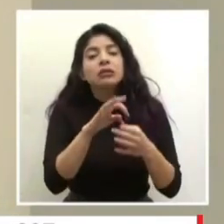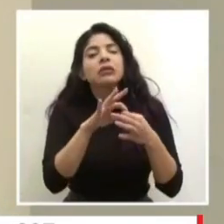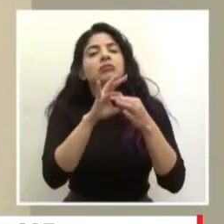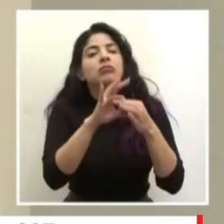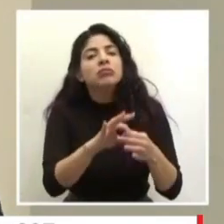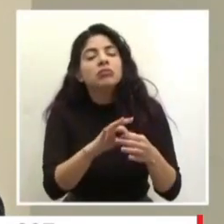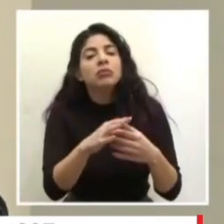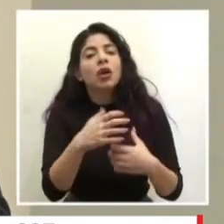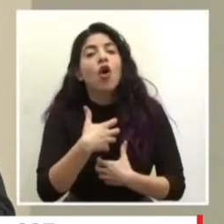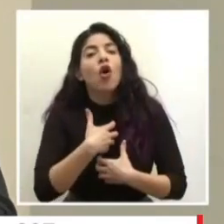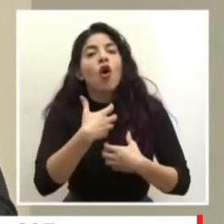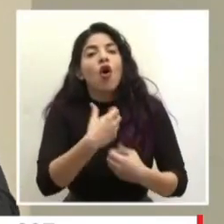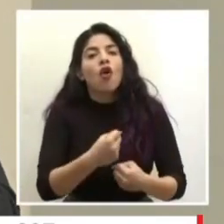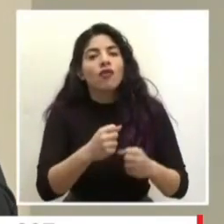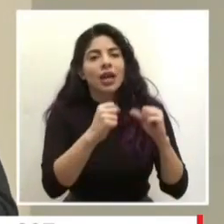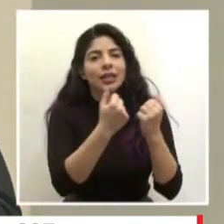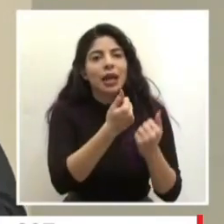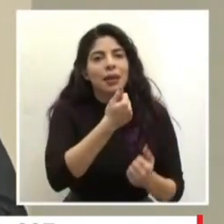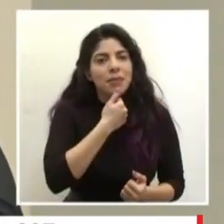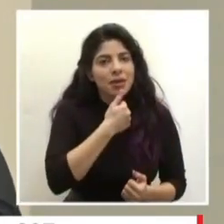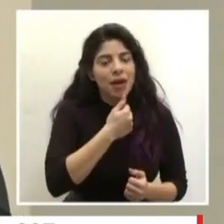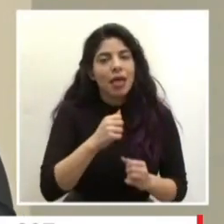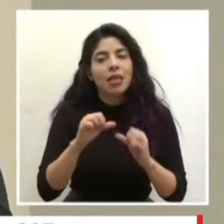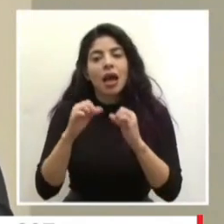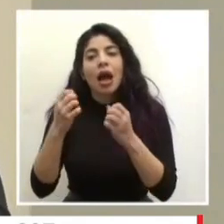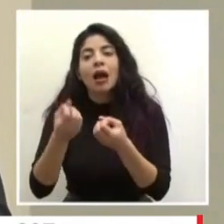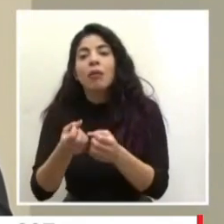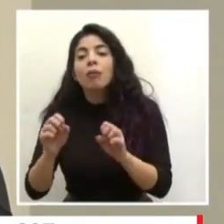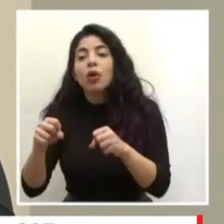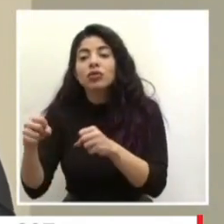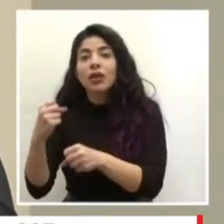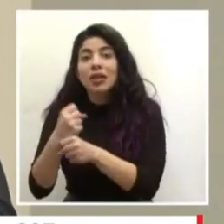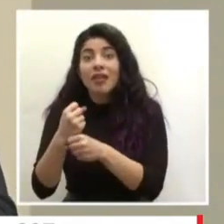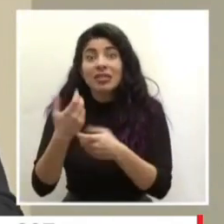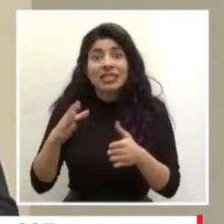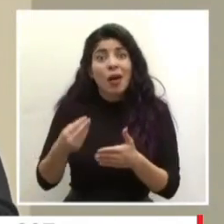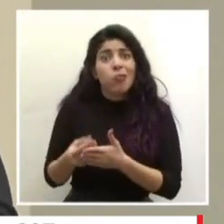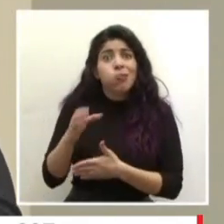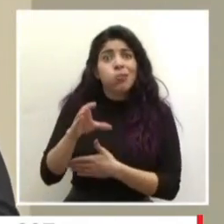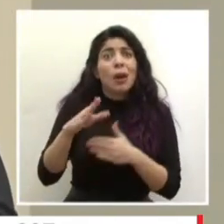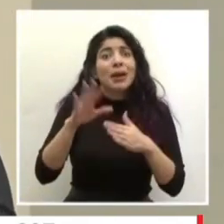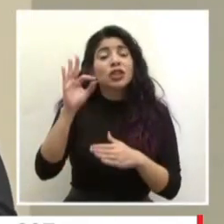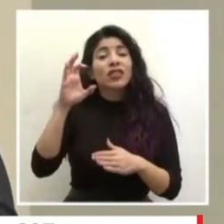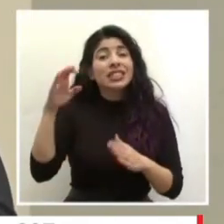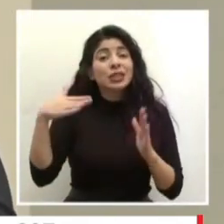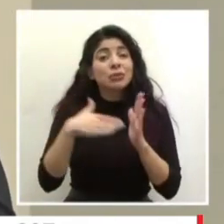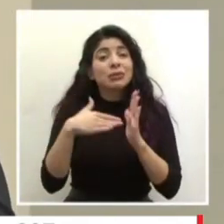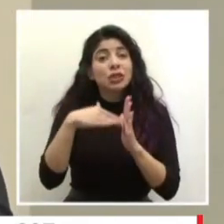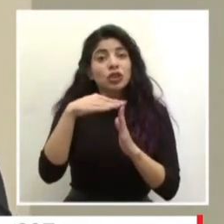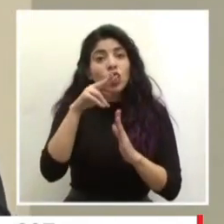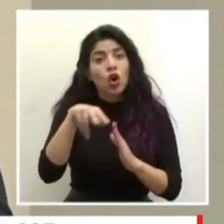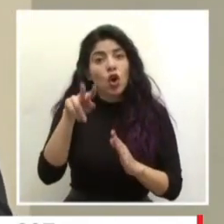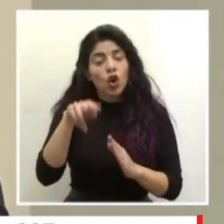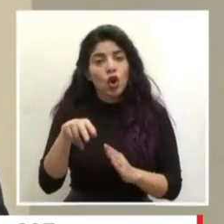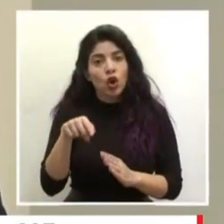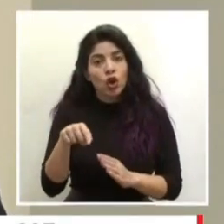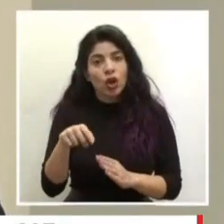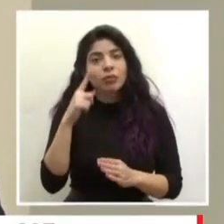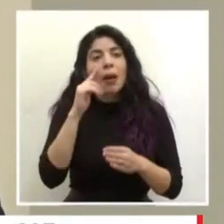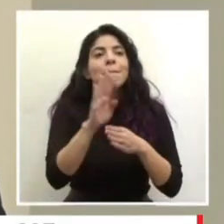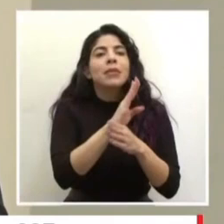la confianza en el sector privado, con el capital de trabajo, para lo cual se han destinado más de 900 mil millones de colones a partir de los